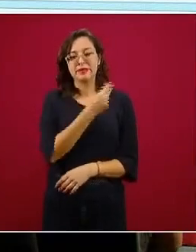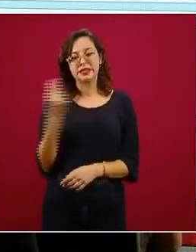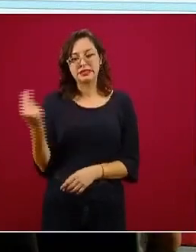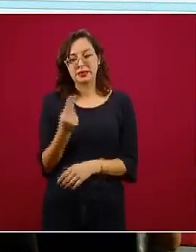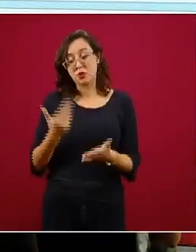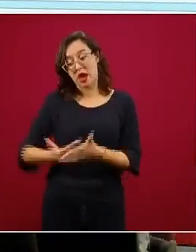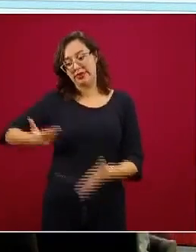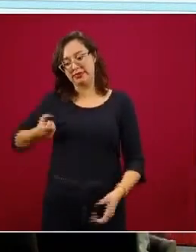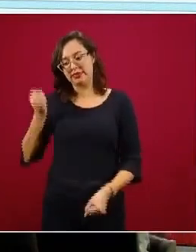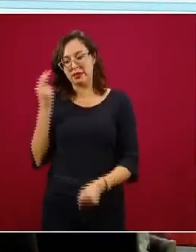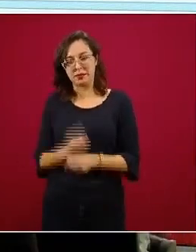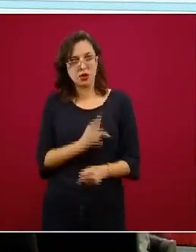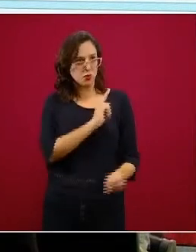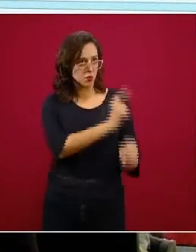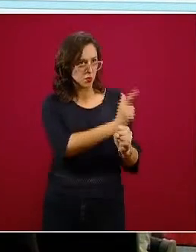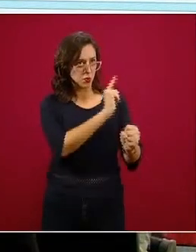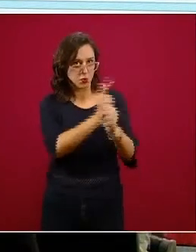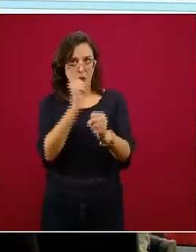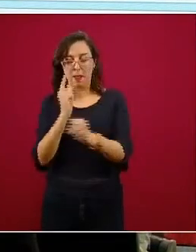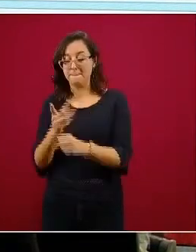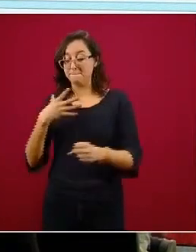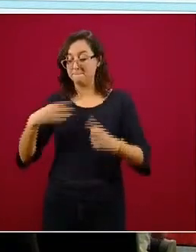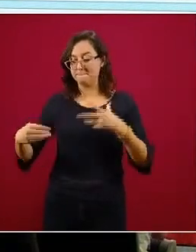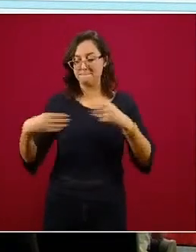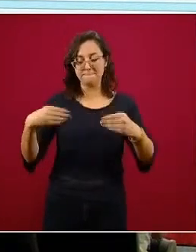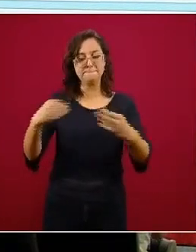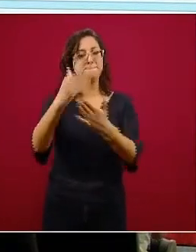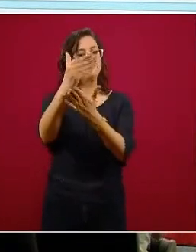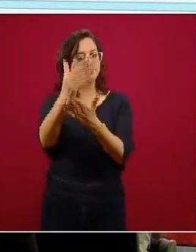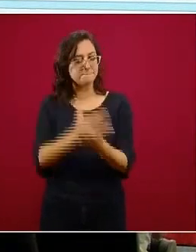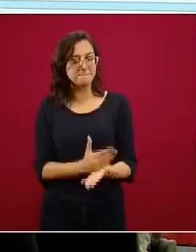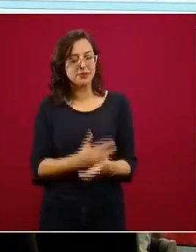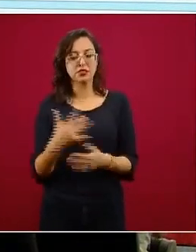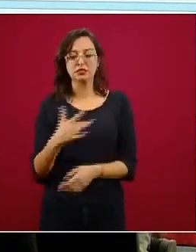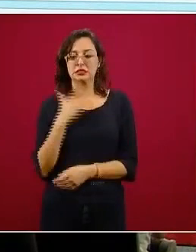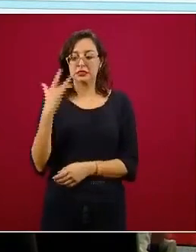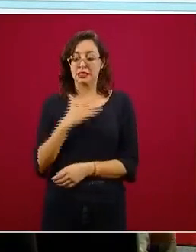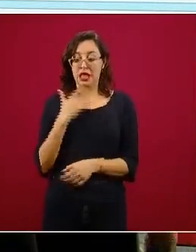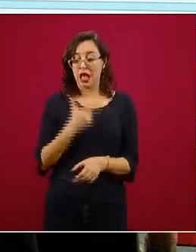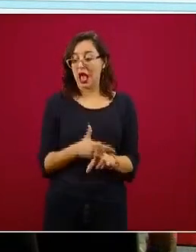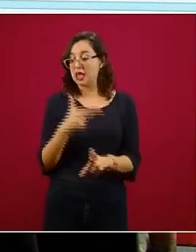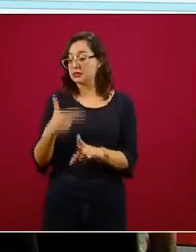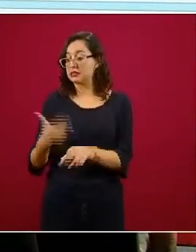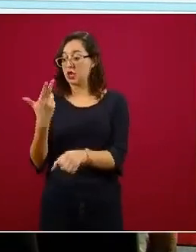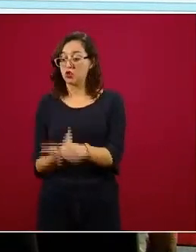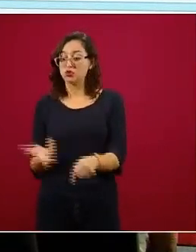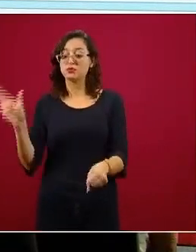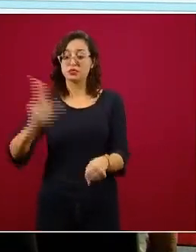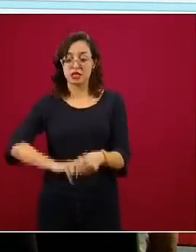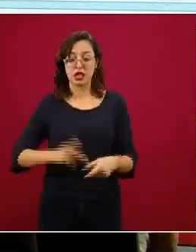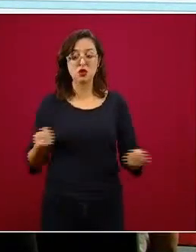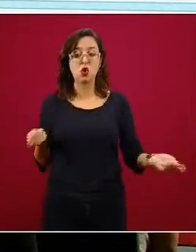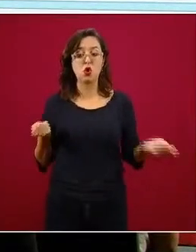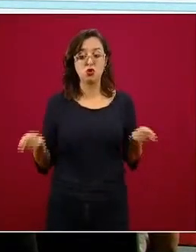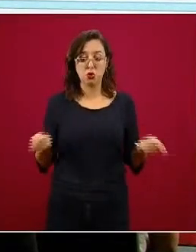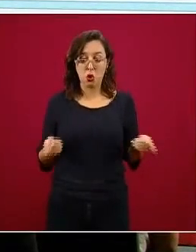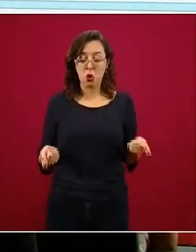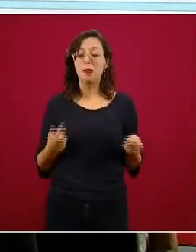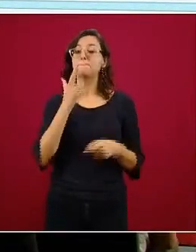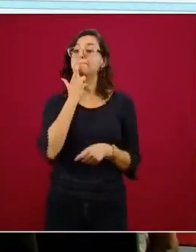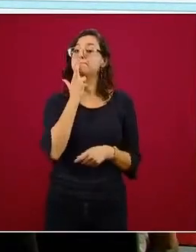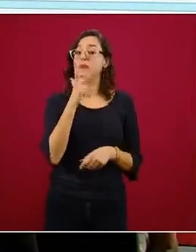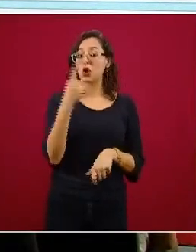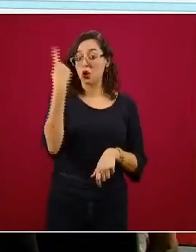más temprana para disminuir los tiempos desde el inicio del síntoma hasta la hospitalización y así tener muchas más